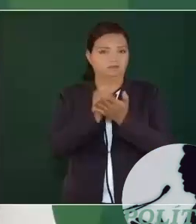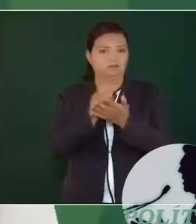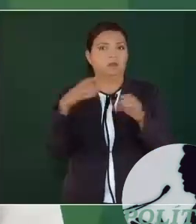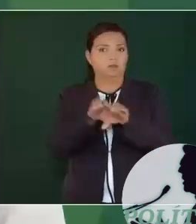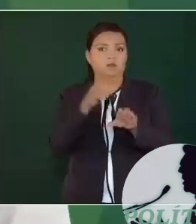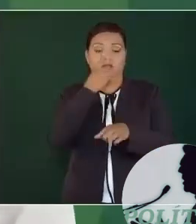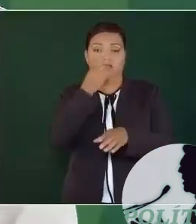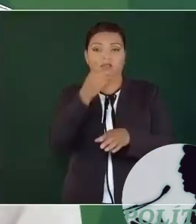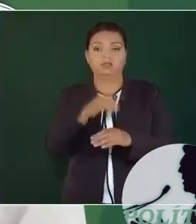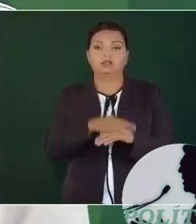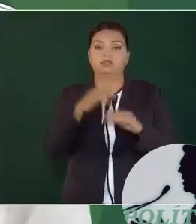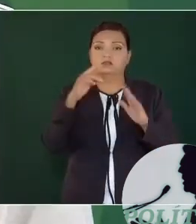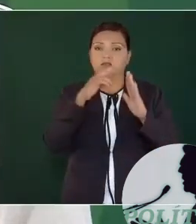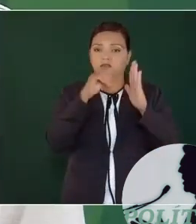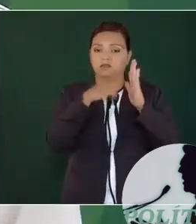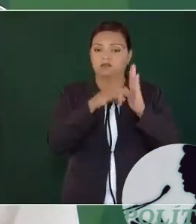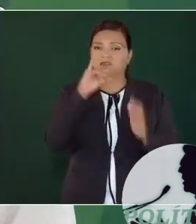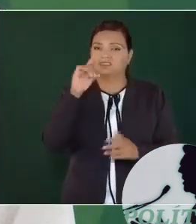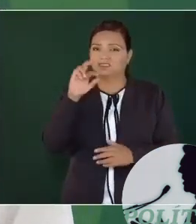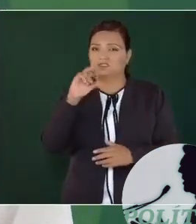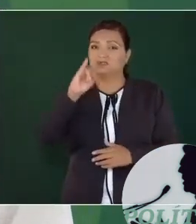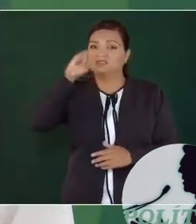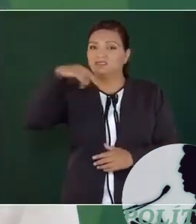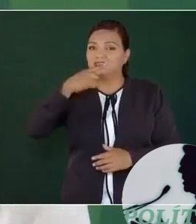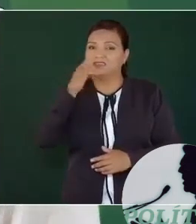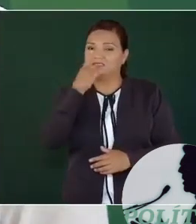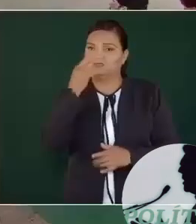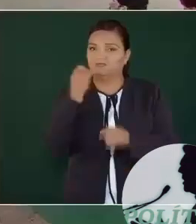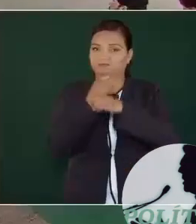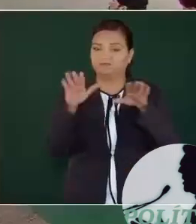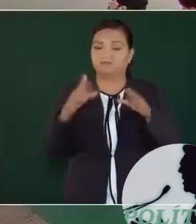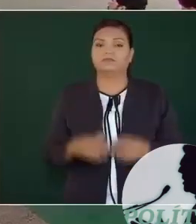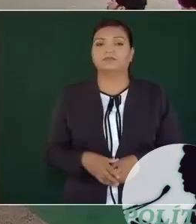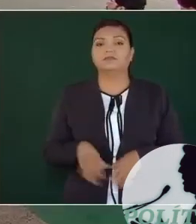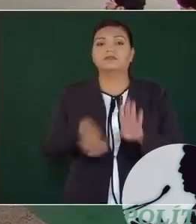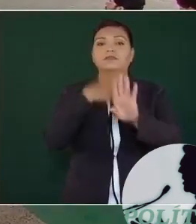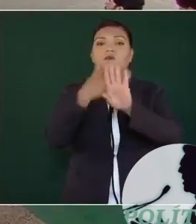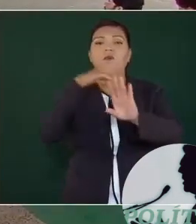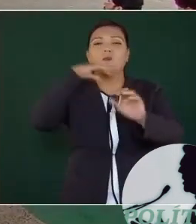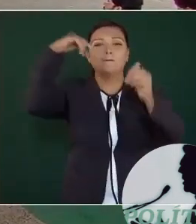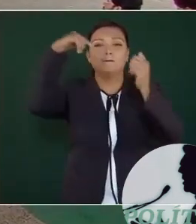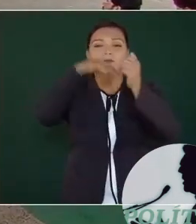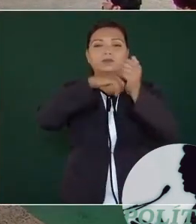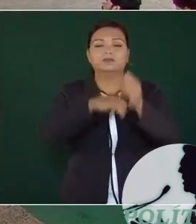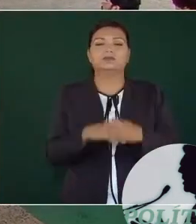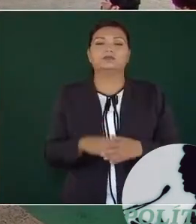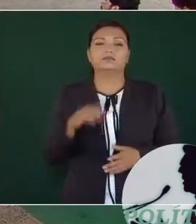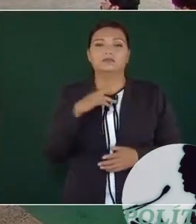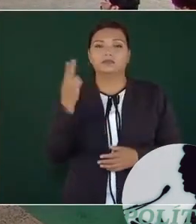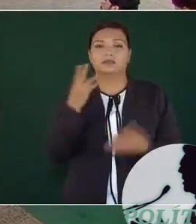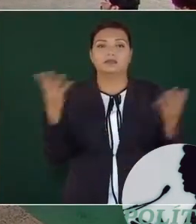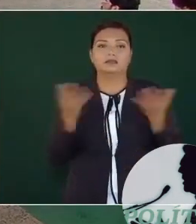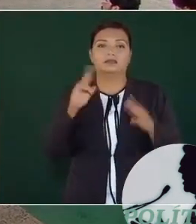como lo marcan los indicadores del INEGI. En el combate a la corrupción, estamos